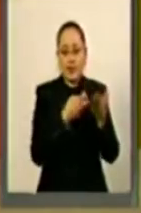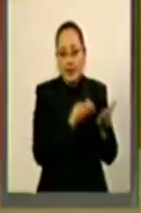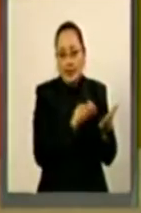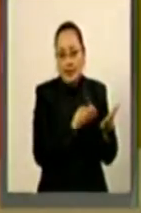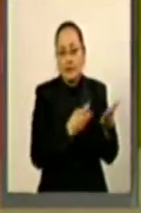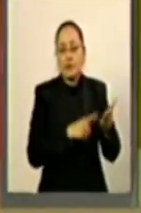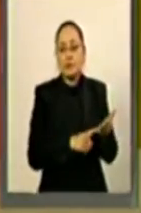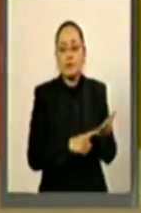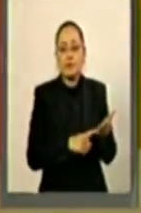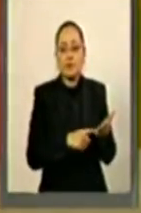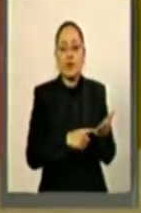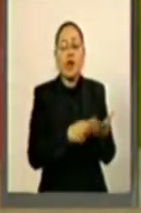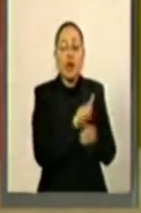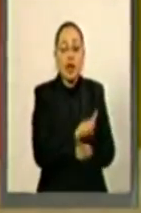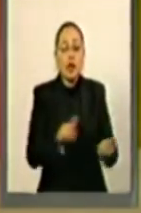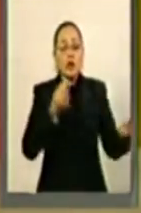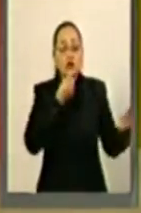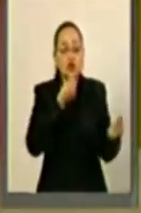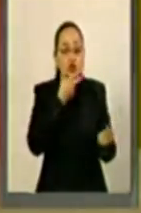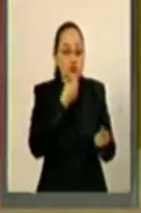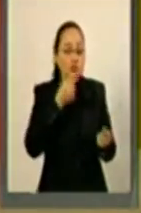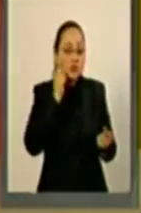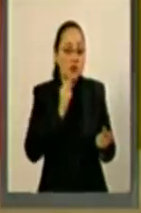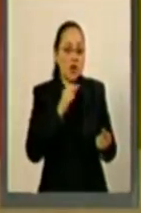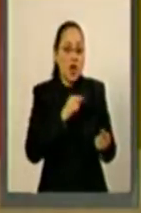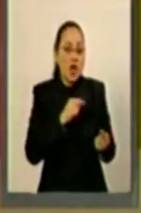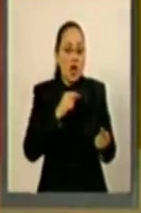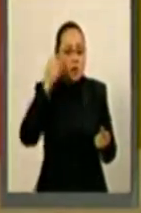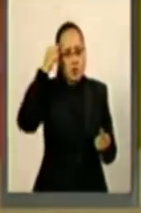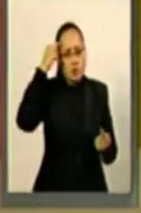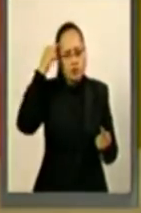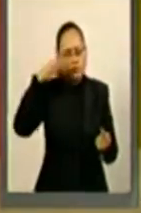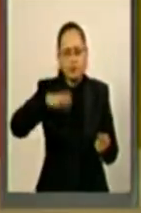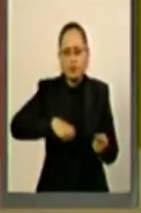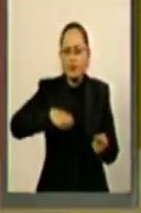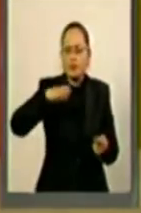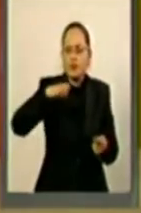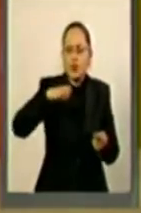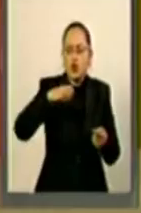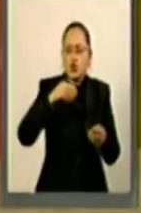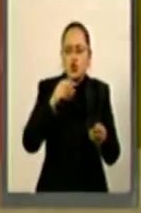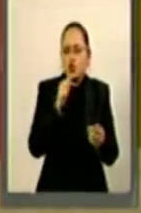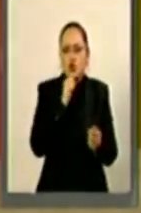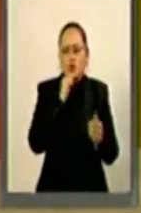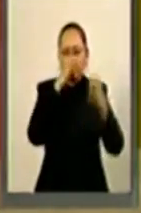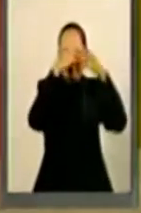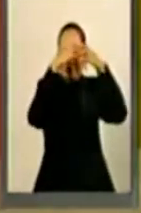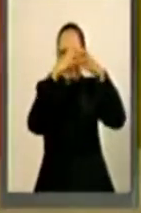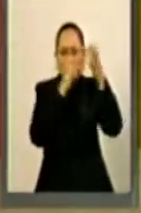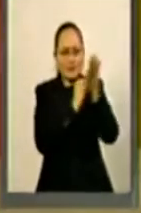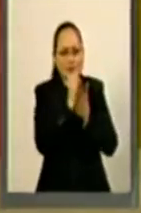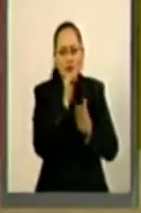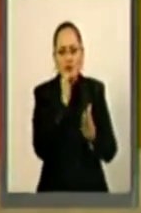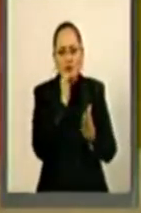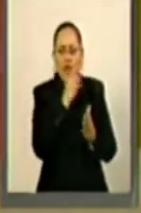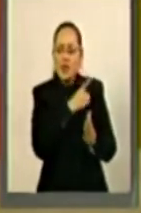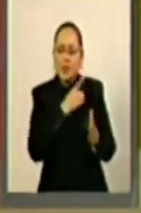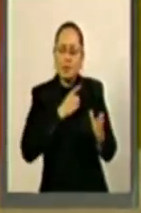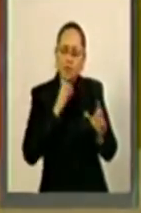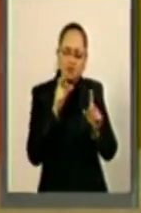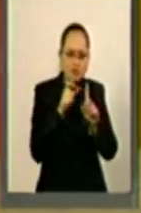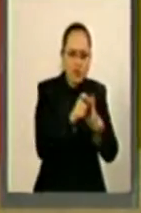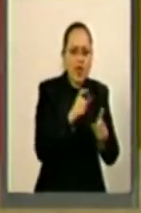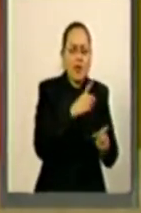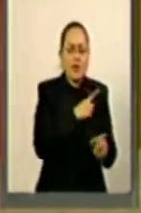El niño, por su falta de madurez física y mental, necesita protección y cuidados especiales, incluso